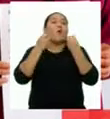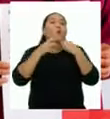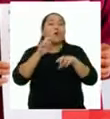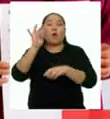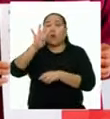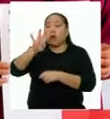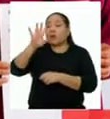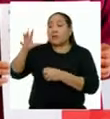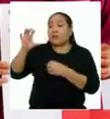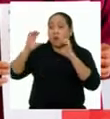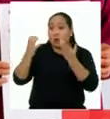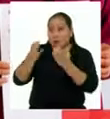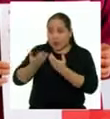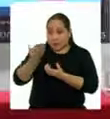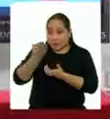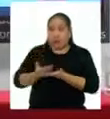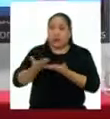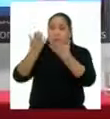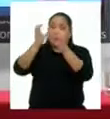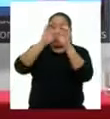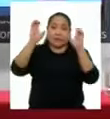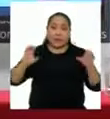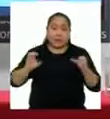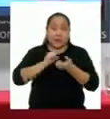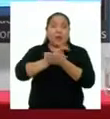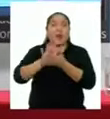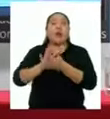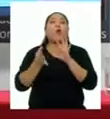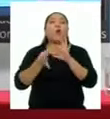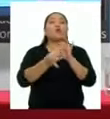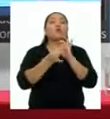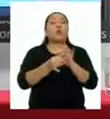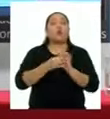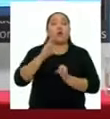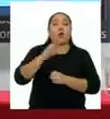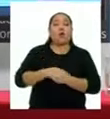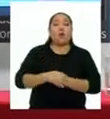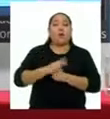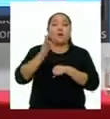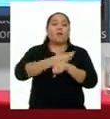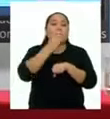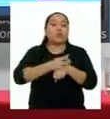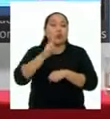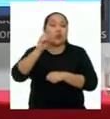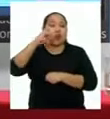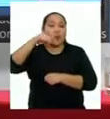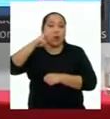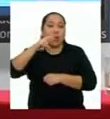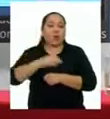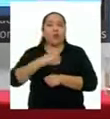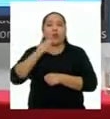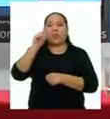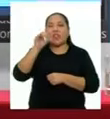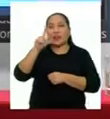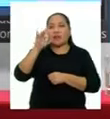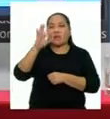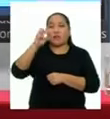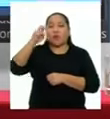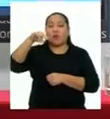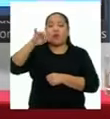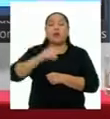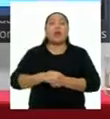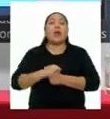de capacitación con certificación gratuita en alianza con la Fundación Romero, la Fundación Telefónica, Microsoft y el Banco de Crédito del